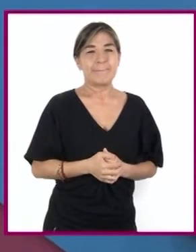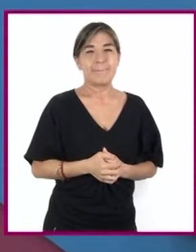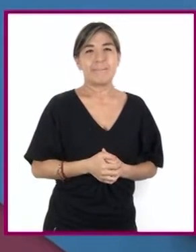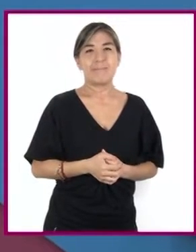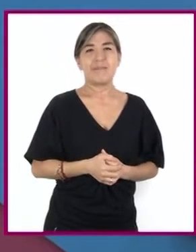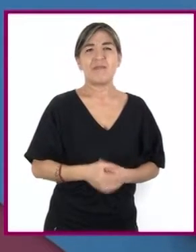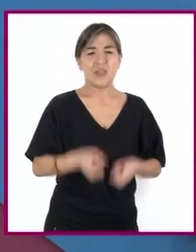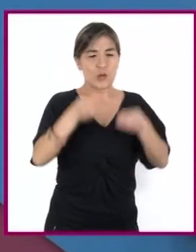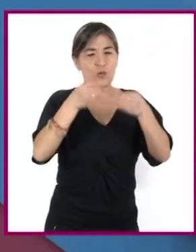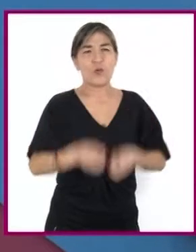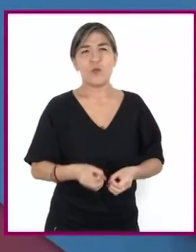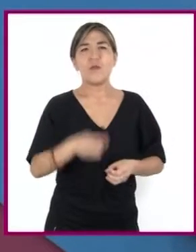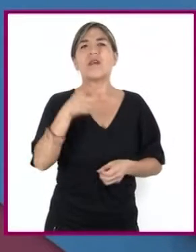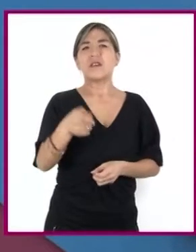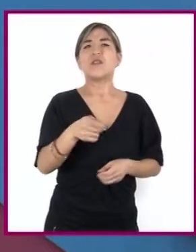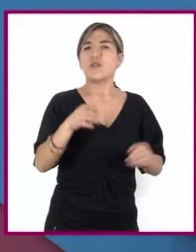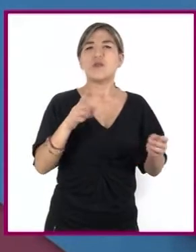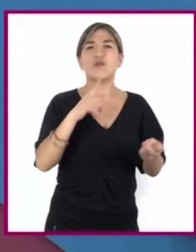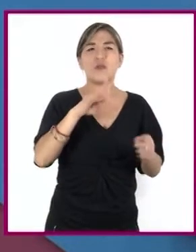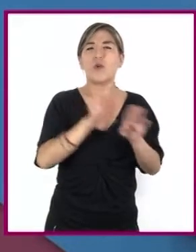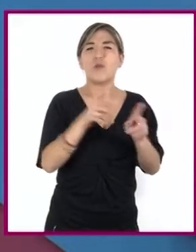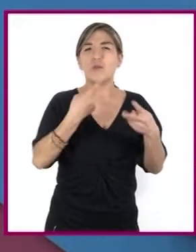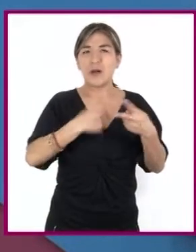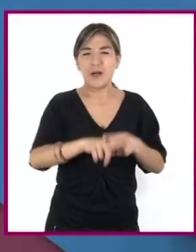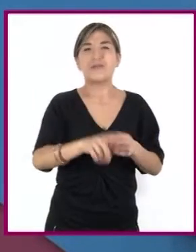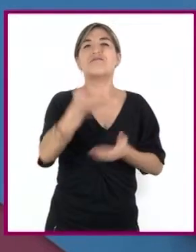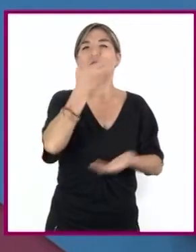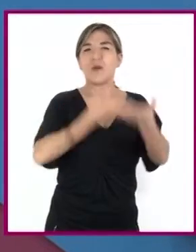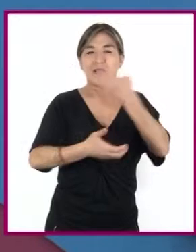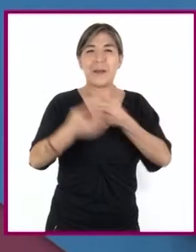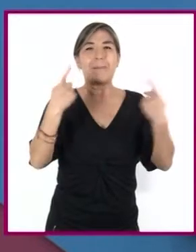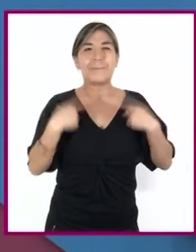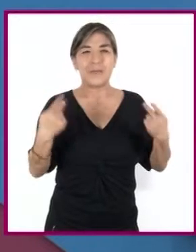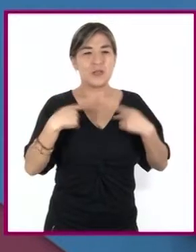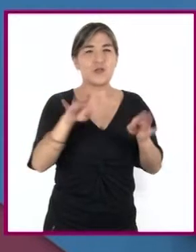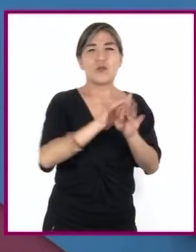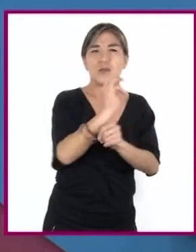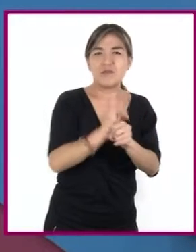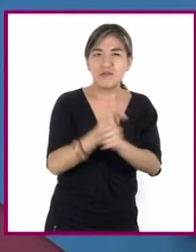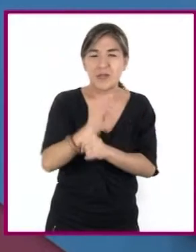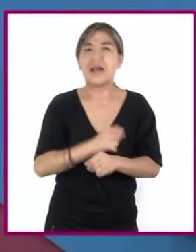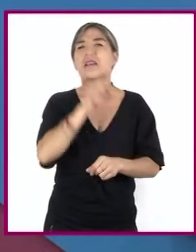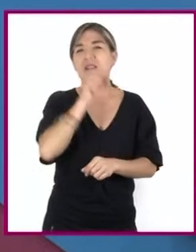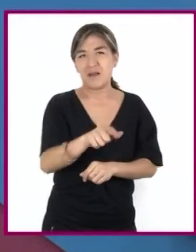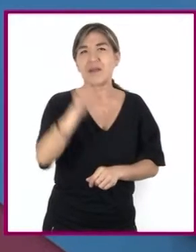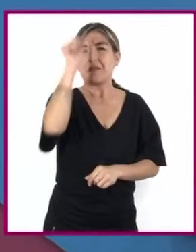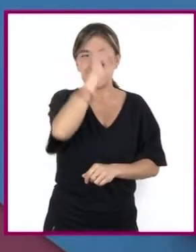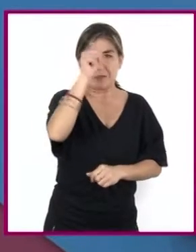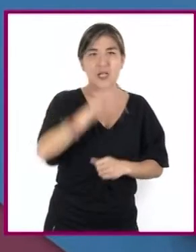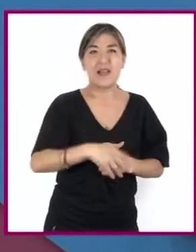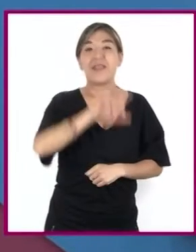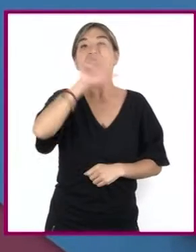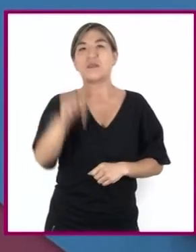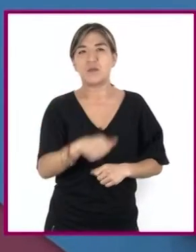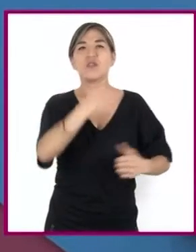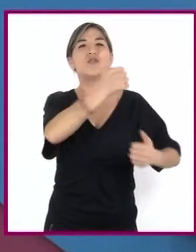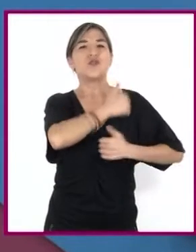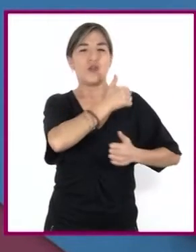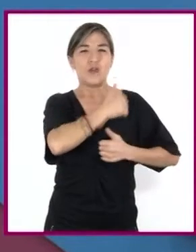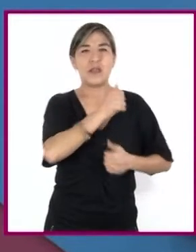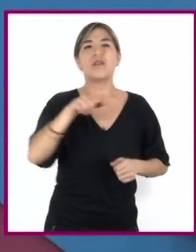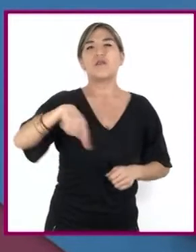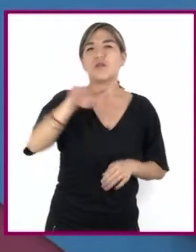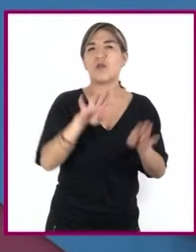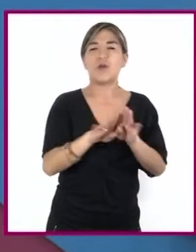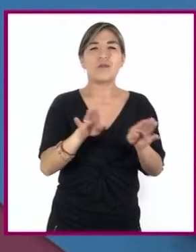La ocupación empezó con comerciantes, exploradores y misioneros. Siguió con soldados y funcionarios